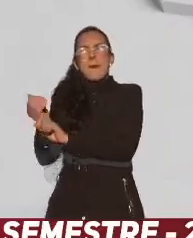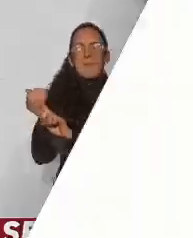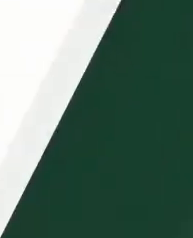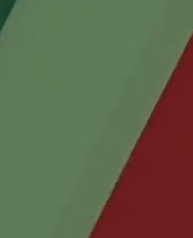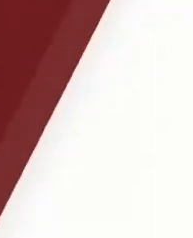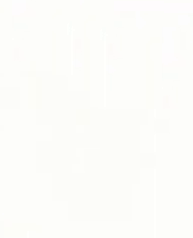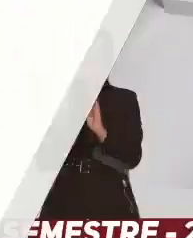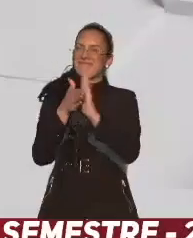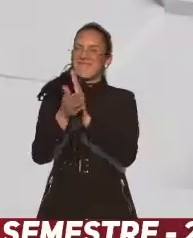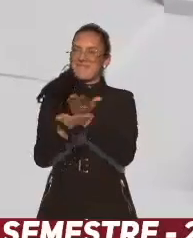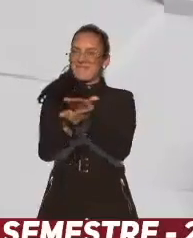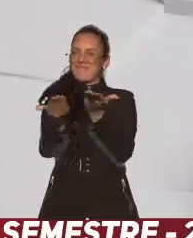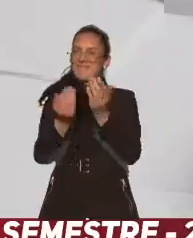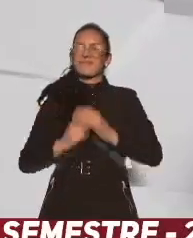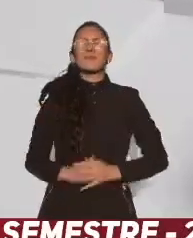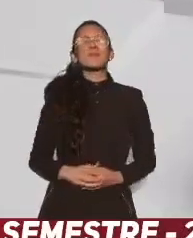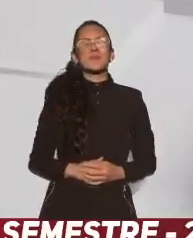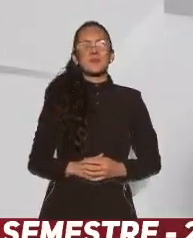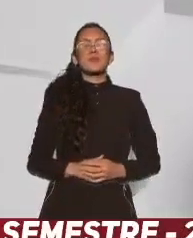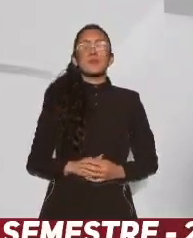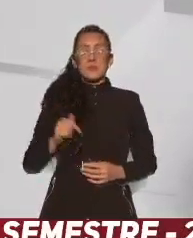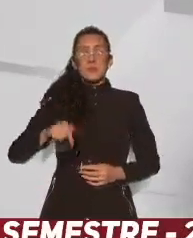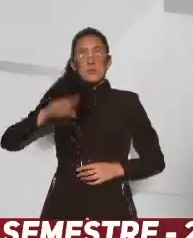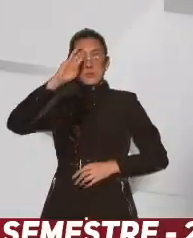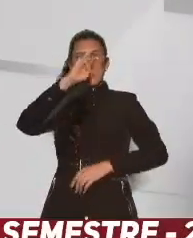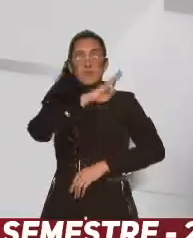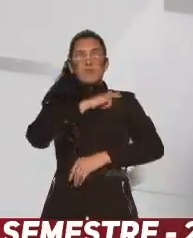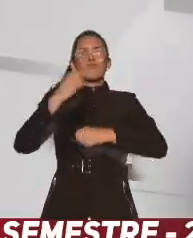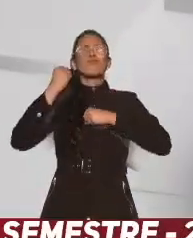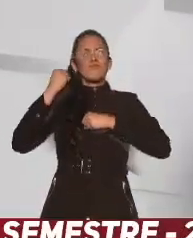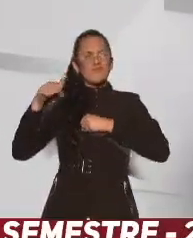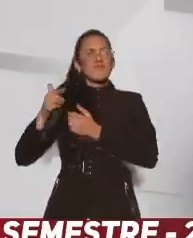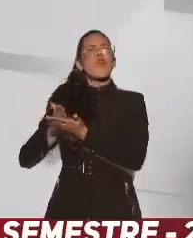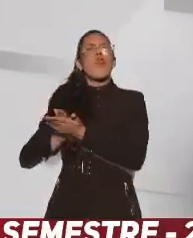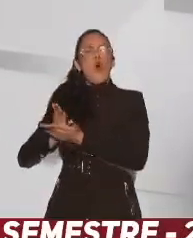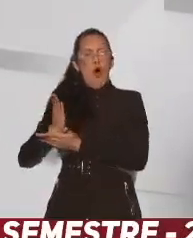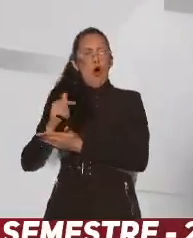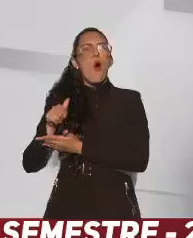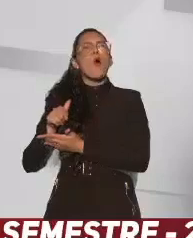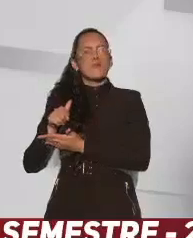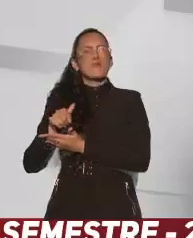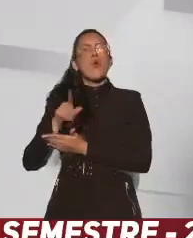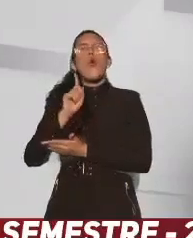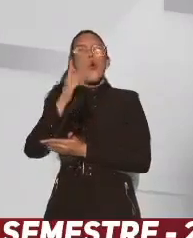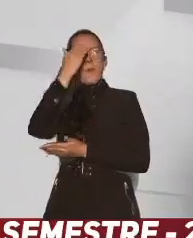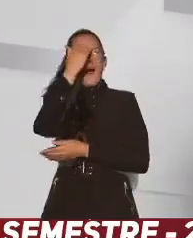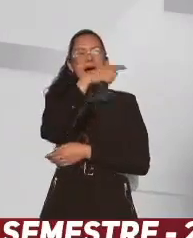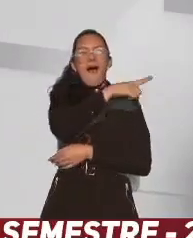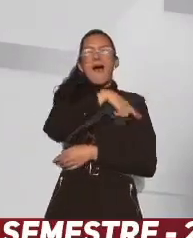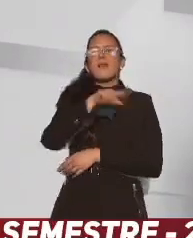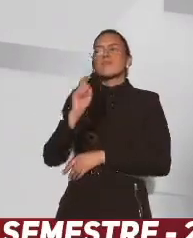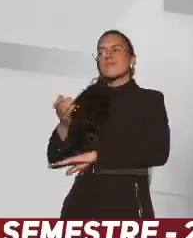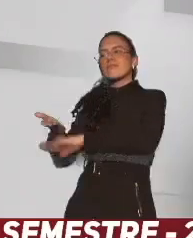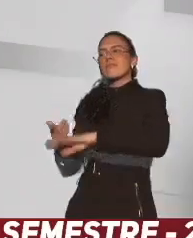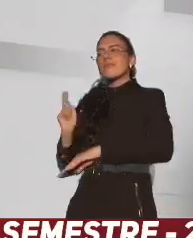Ejército Nacional mantiene su certificación en cumplimiento de los requisitos exigidos en la norma ISO